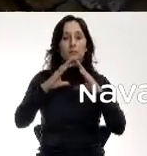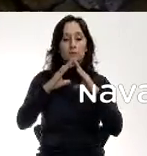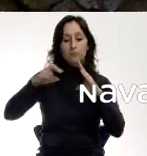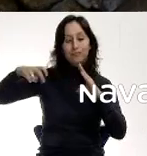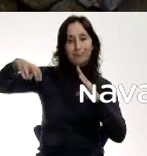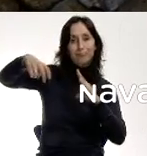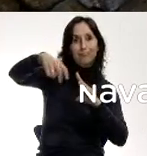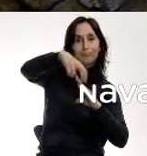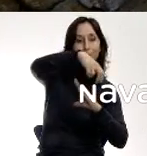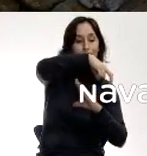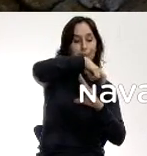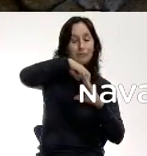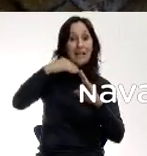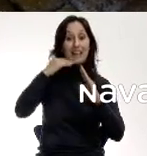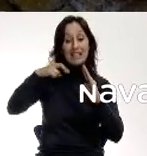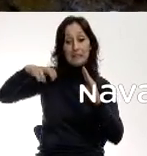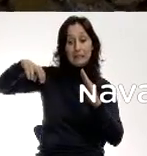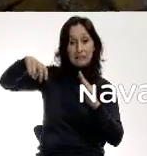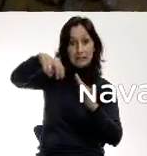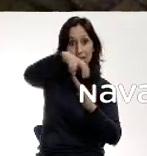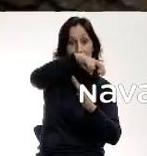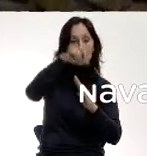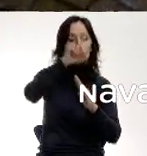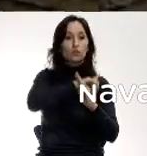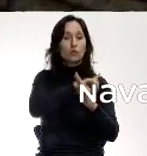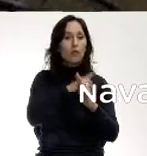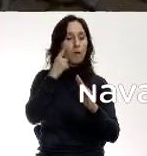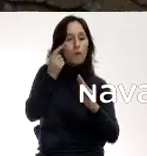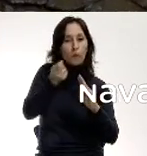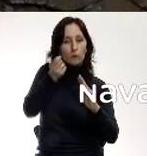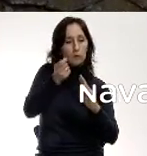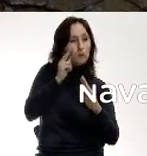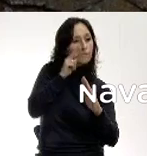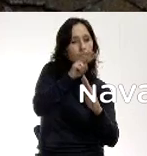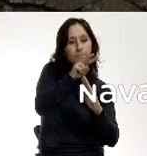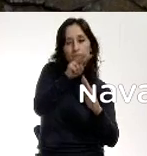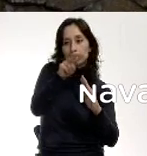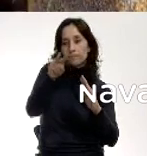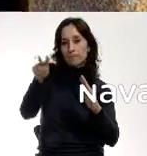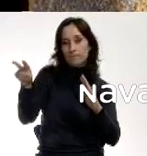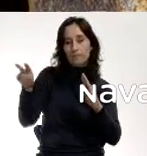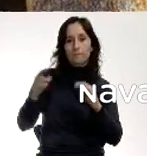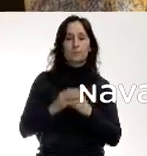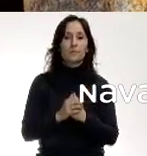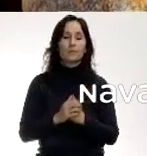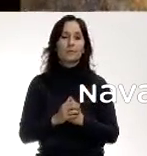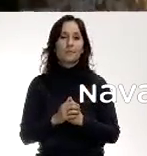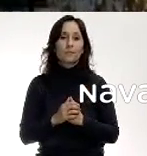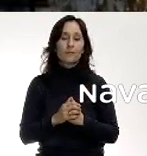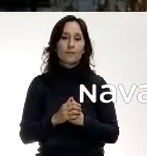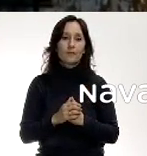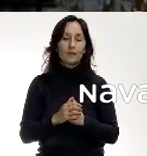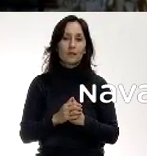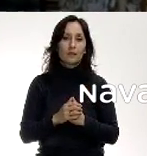en el tejado y que permitía que los soldados pudieran vigilar al enemigo en cualquiera de las direcciones.